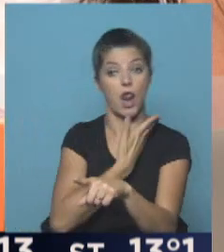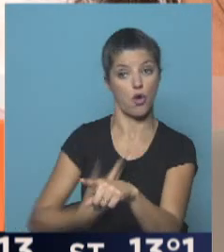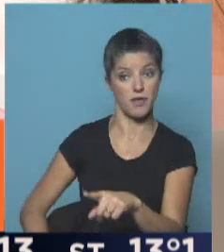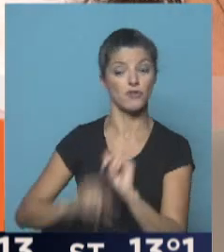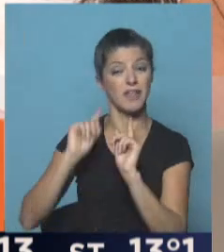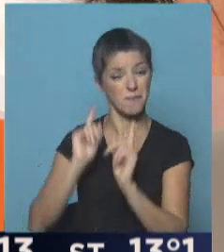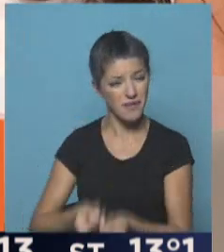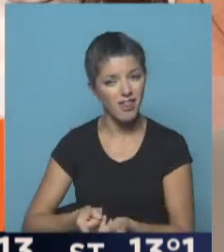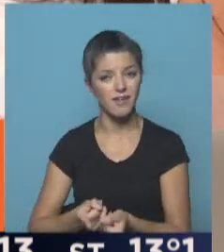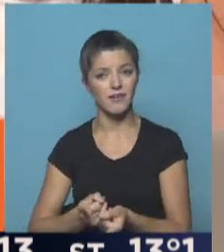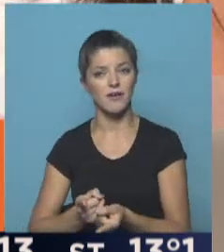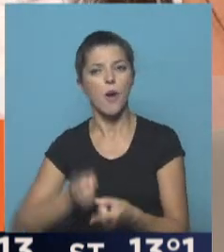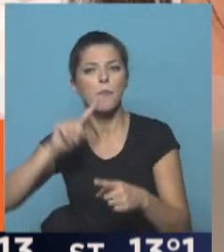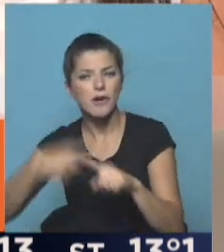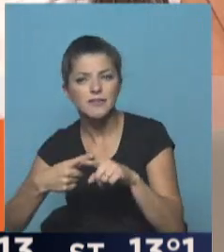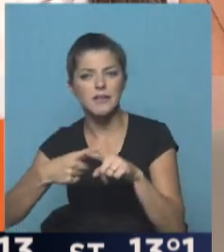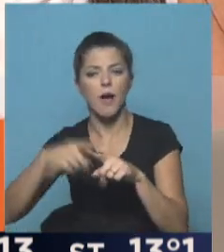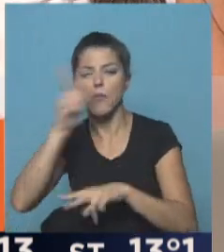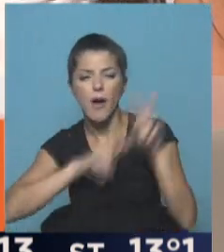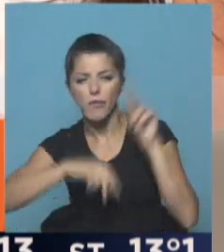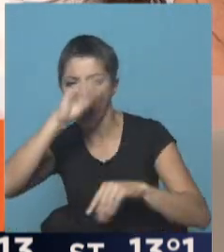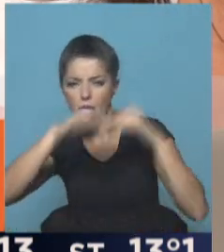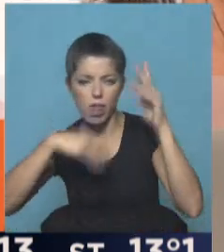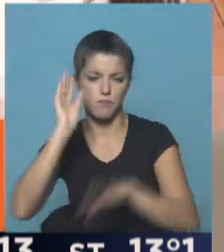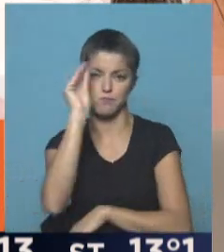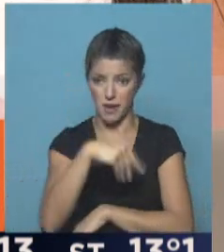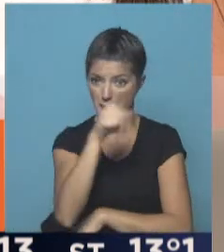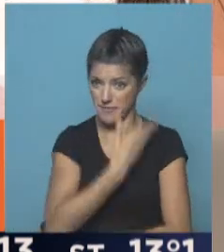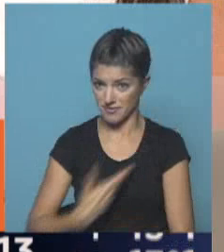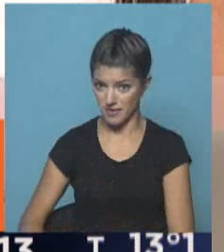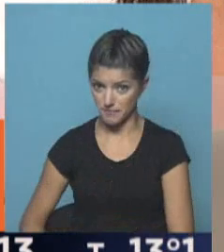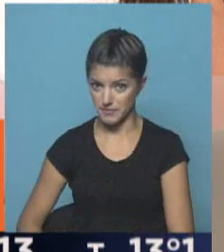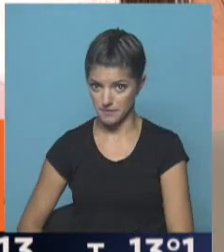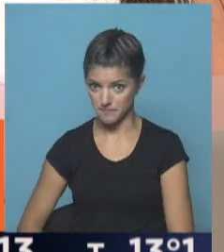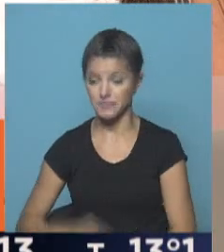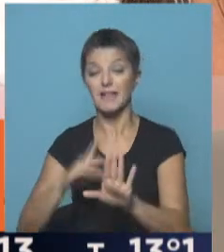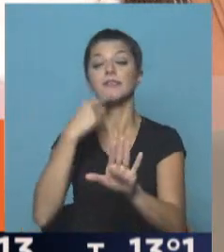sus propias políticas de desestabilización del régimen de Maduro. Ahora bien,